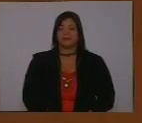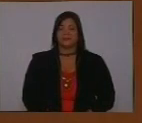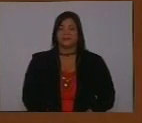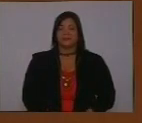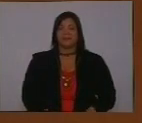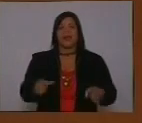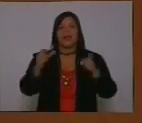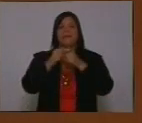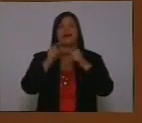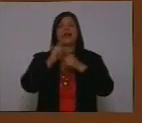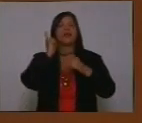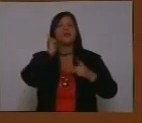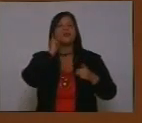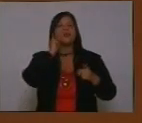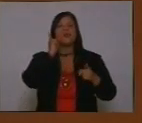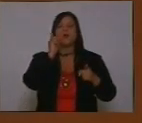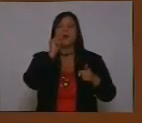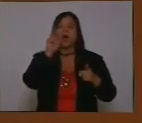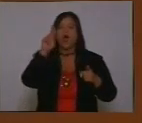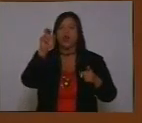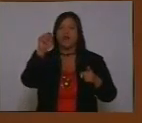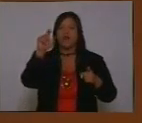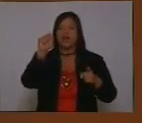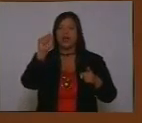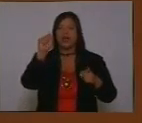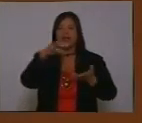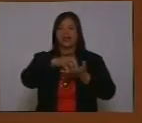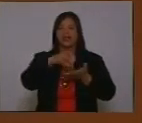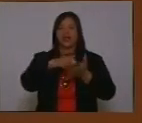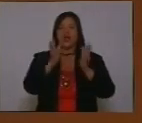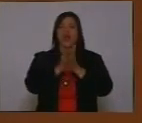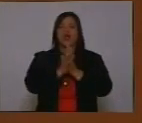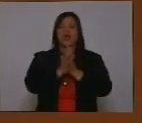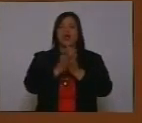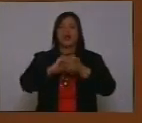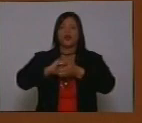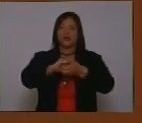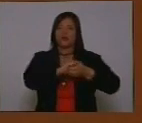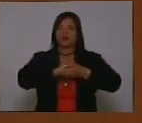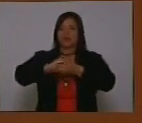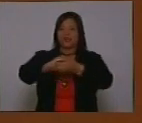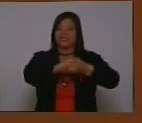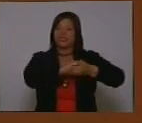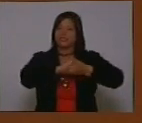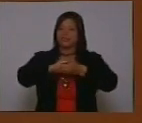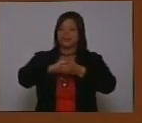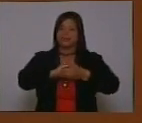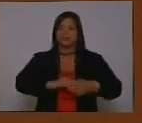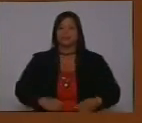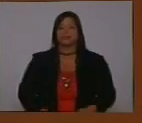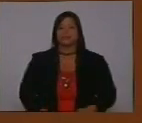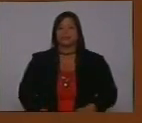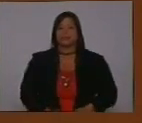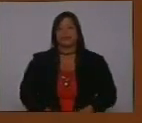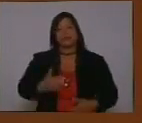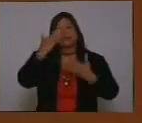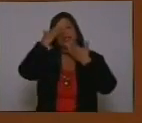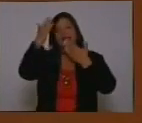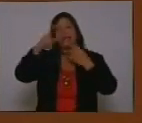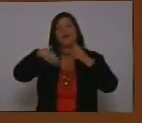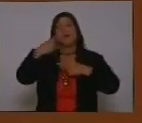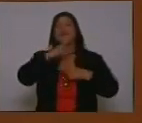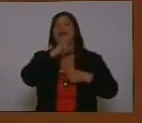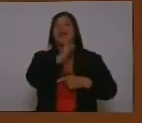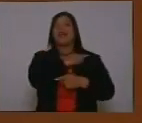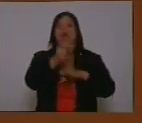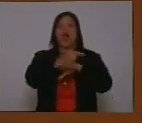la palabra a Rosbel Sotillo, constituyente del estado Trujillo, y le enviamos pues un saludo al general Rangel Silva.